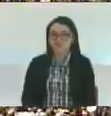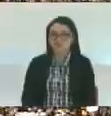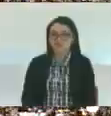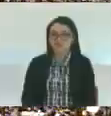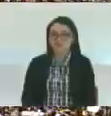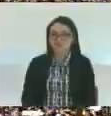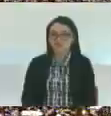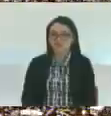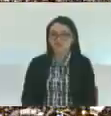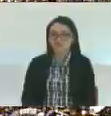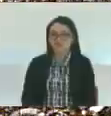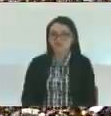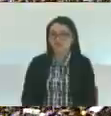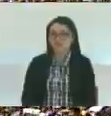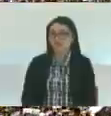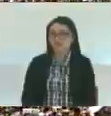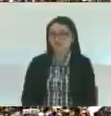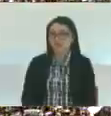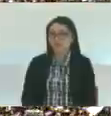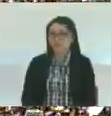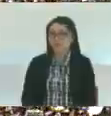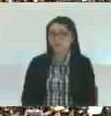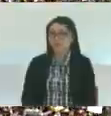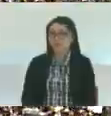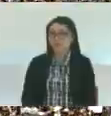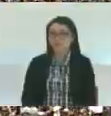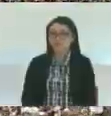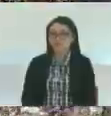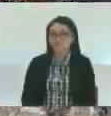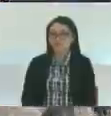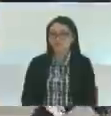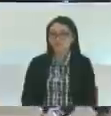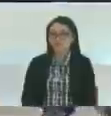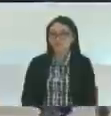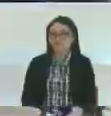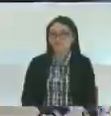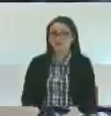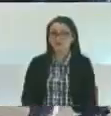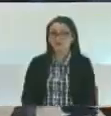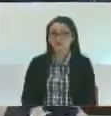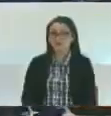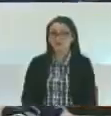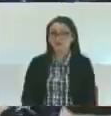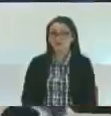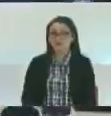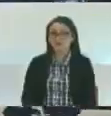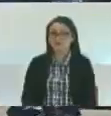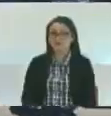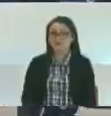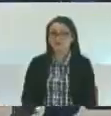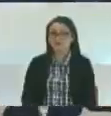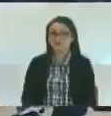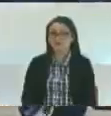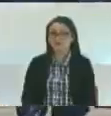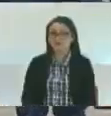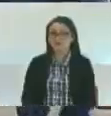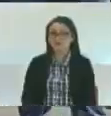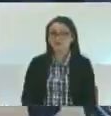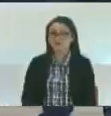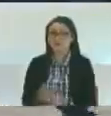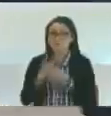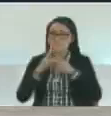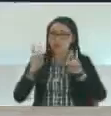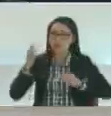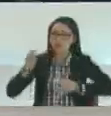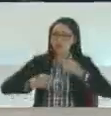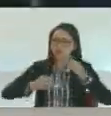La ola de dignidad, de independencia, de justicia, de paz.